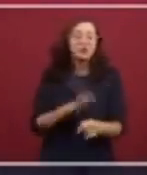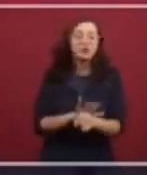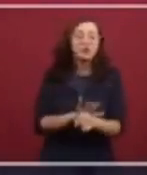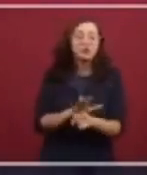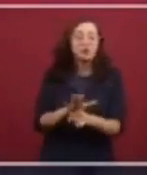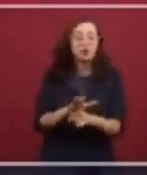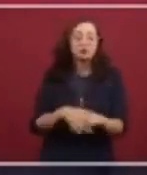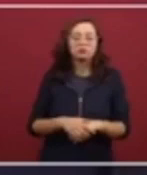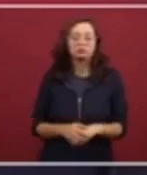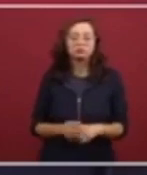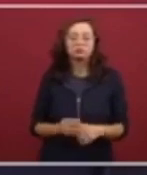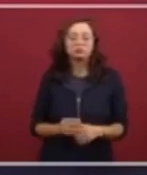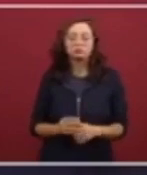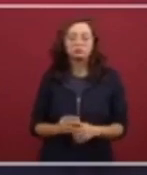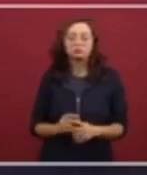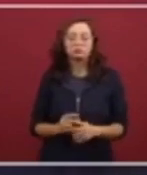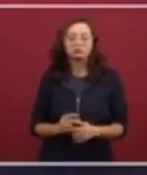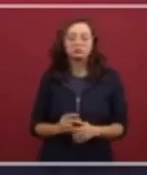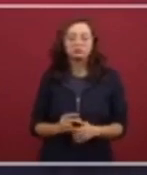no los pidieron